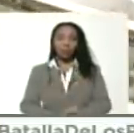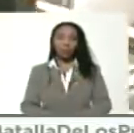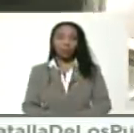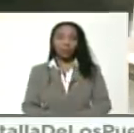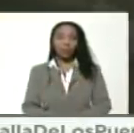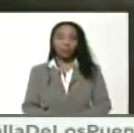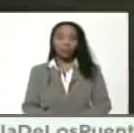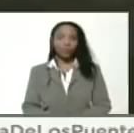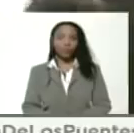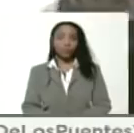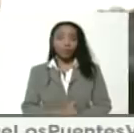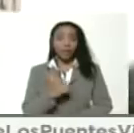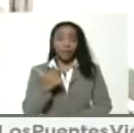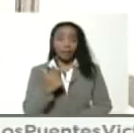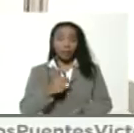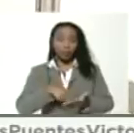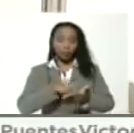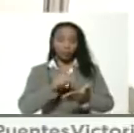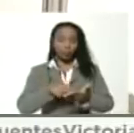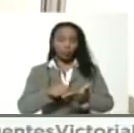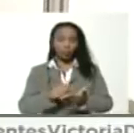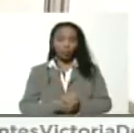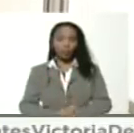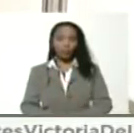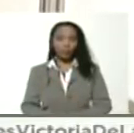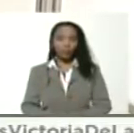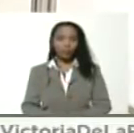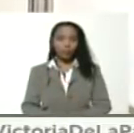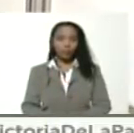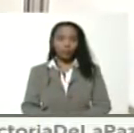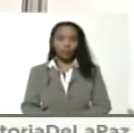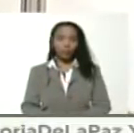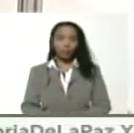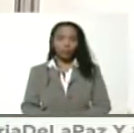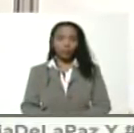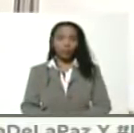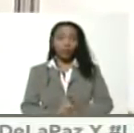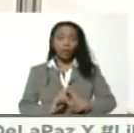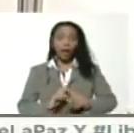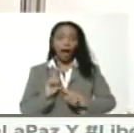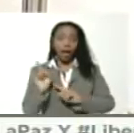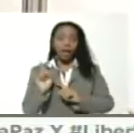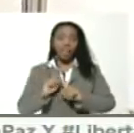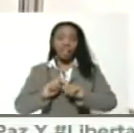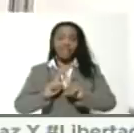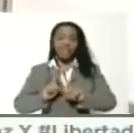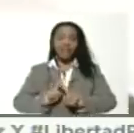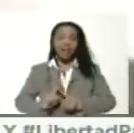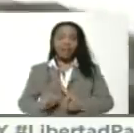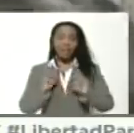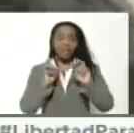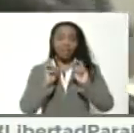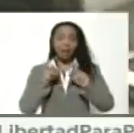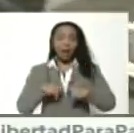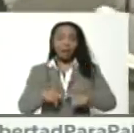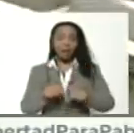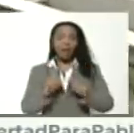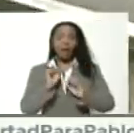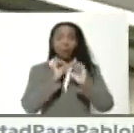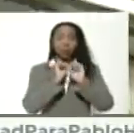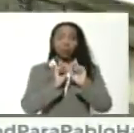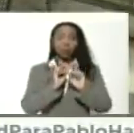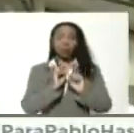¿Este es chino? Sí, esta es manufacturado en China, este equipo. Pero aquí hay diferentes tecnologías en esta planta.